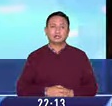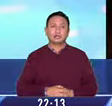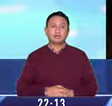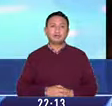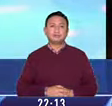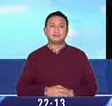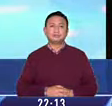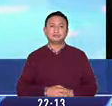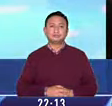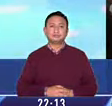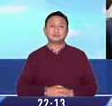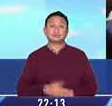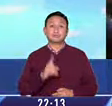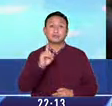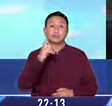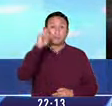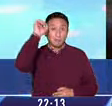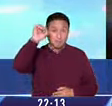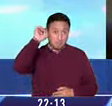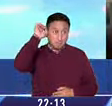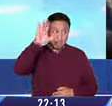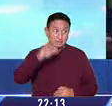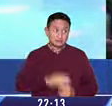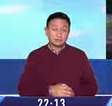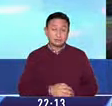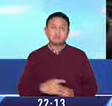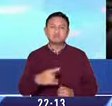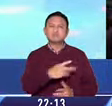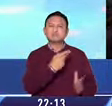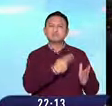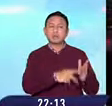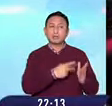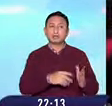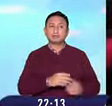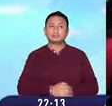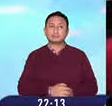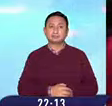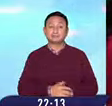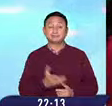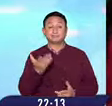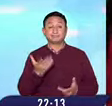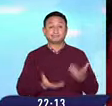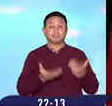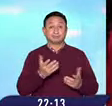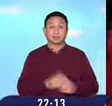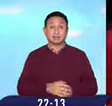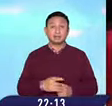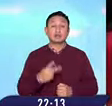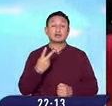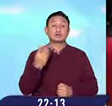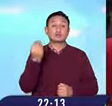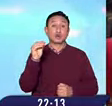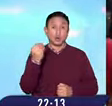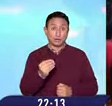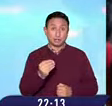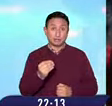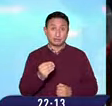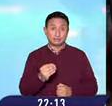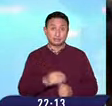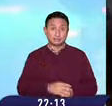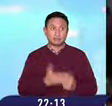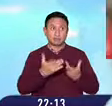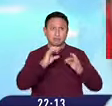Este es uno de los videos que muestra cómo ocurrieron los hechos. Y es que aparentemente, dos menores de edad, a